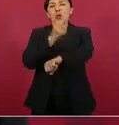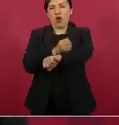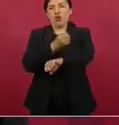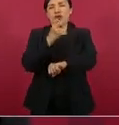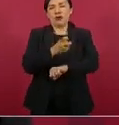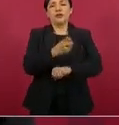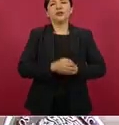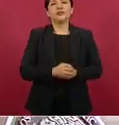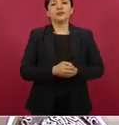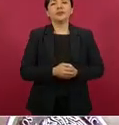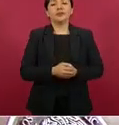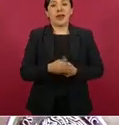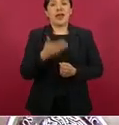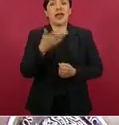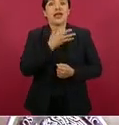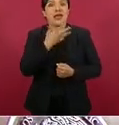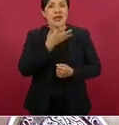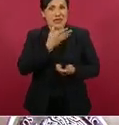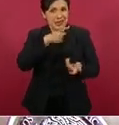están los cañonazos,